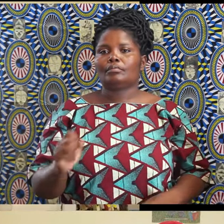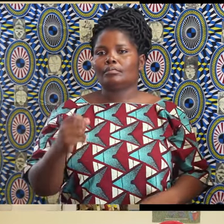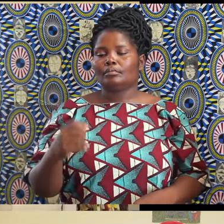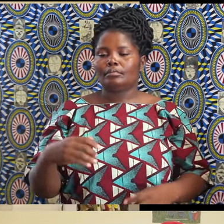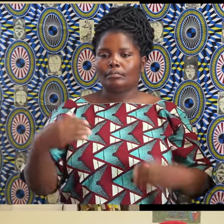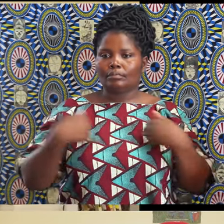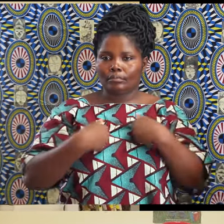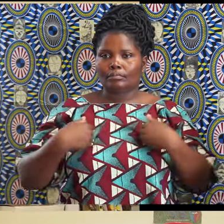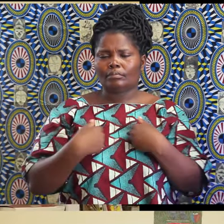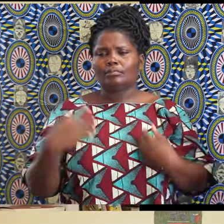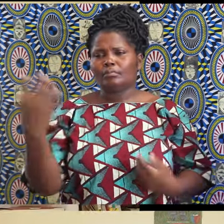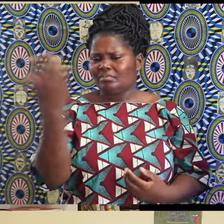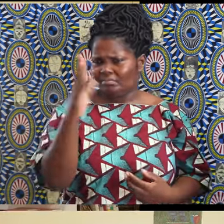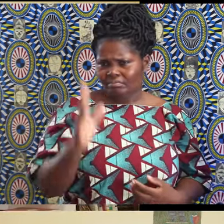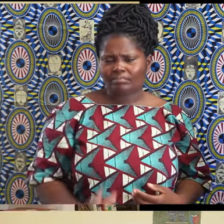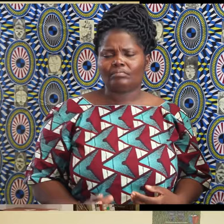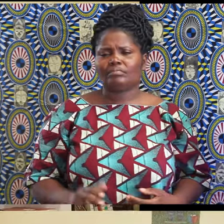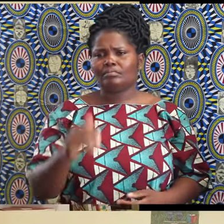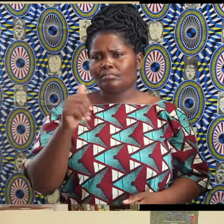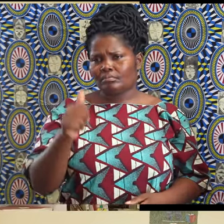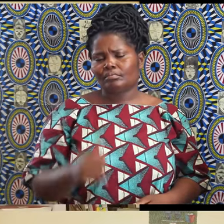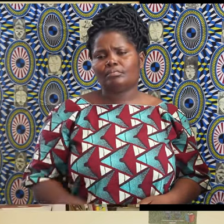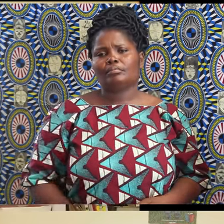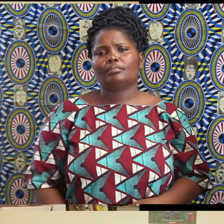parecidos. Muy bien.